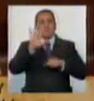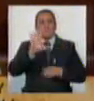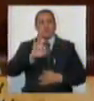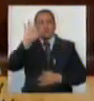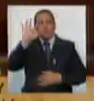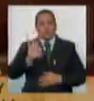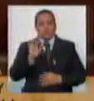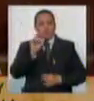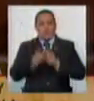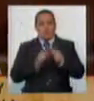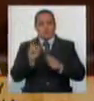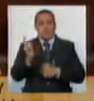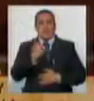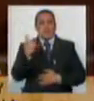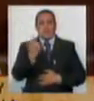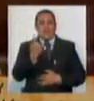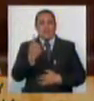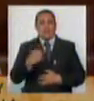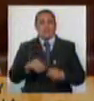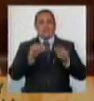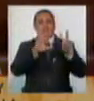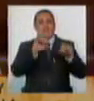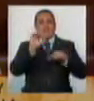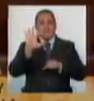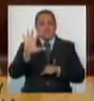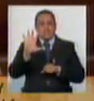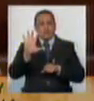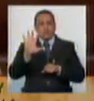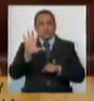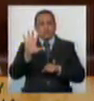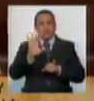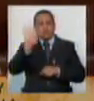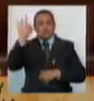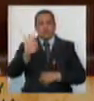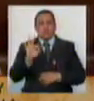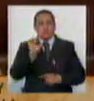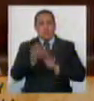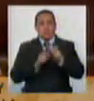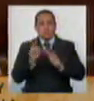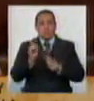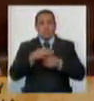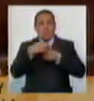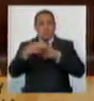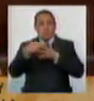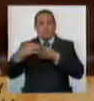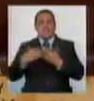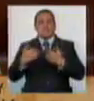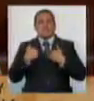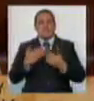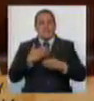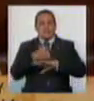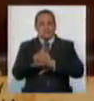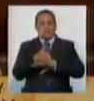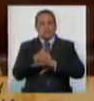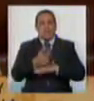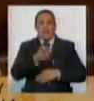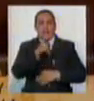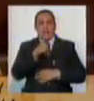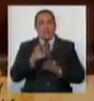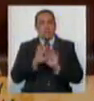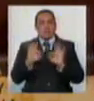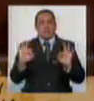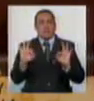95% de la población urbana y 75% de la población rural tendrán acceso al agua